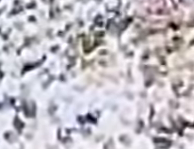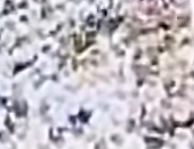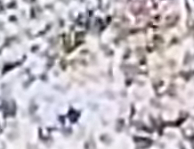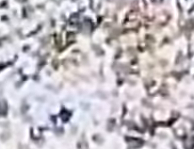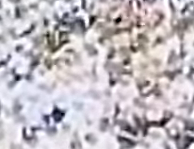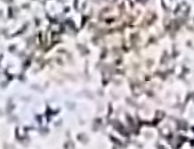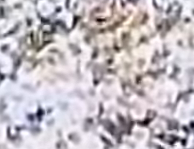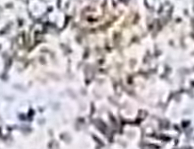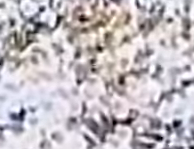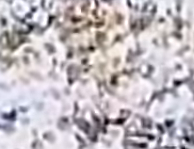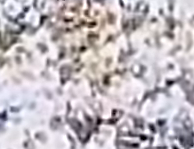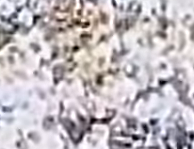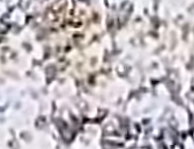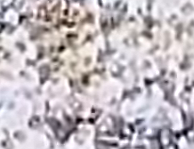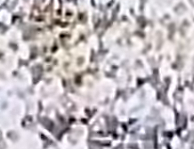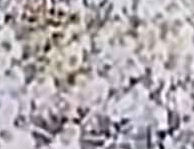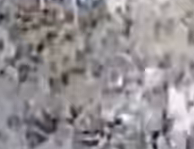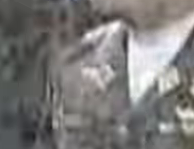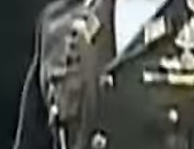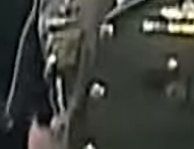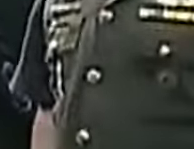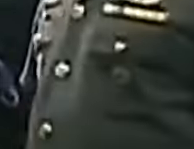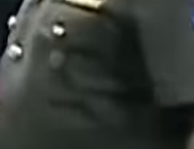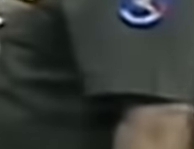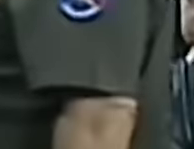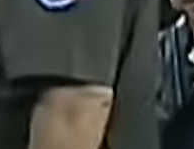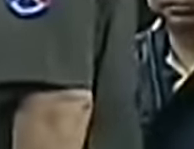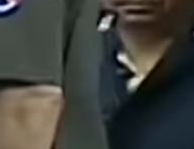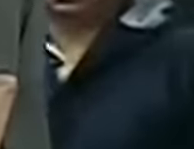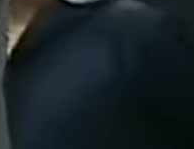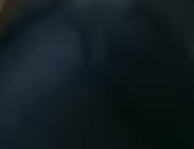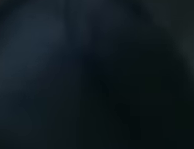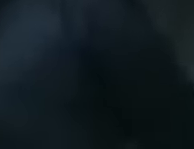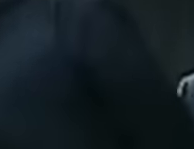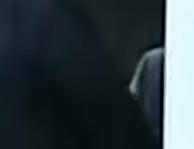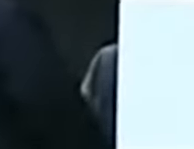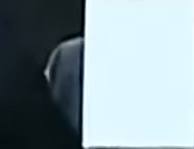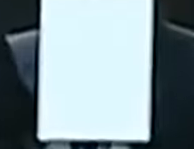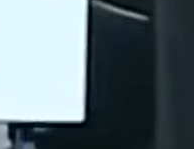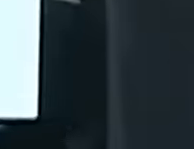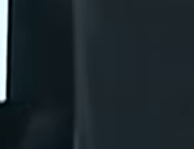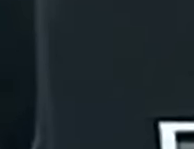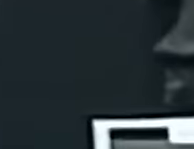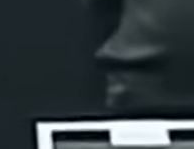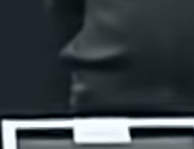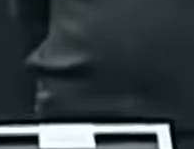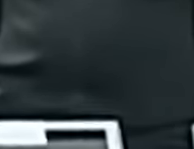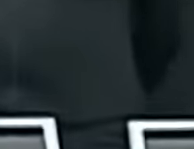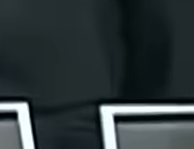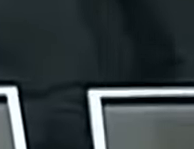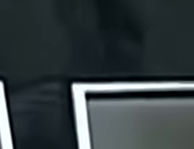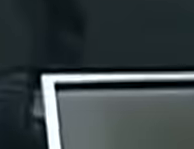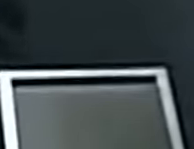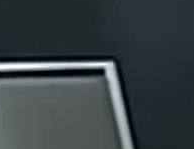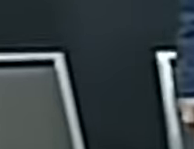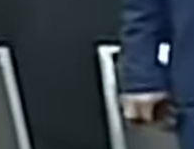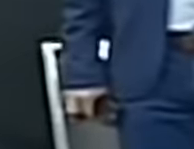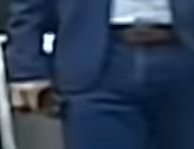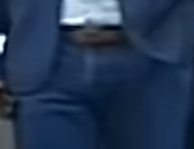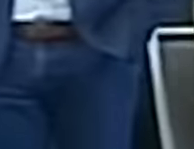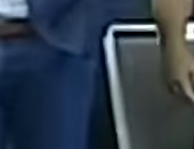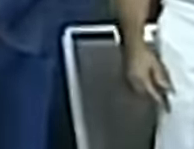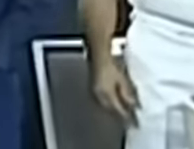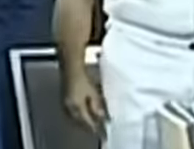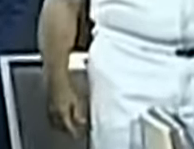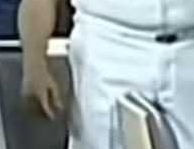Esequibo. Actividad liderada por el comandante en jefe del cuerpo castrense y presidente constitucional Nicolás Maduro,